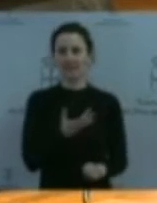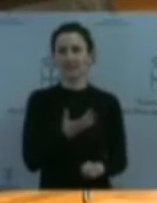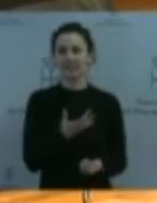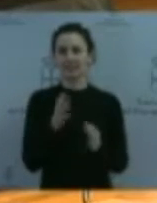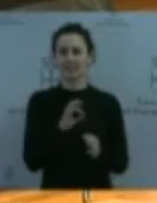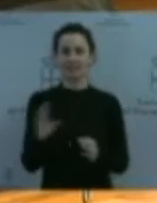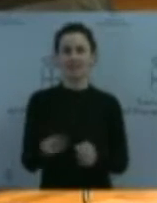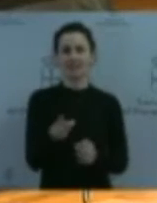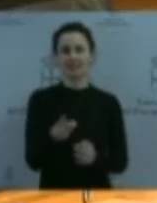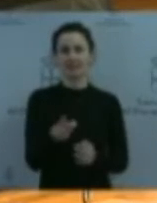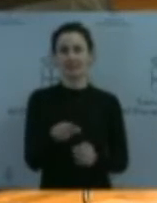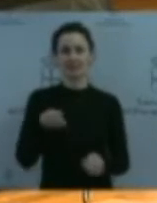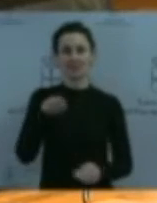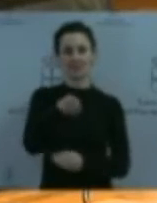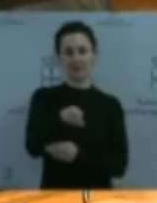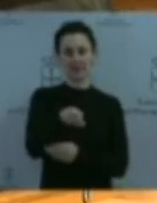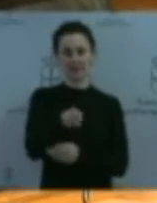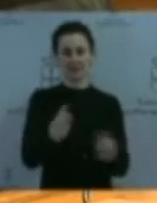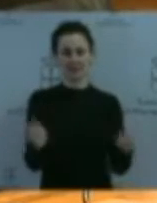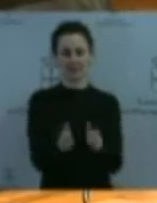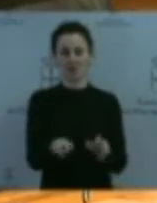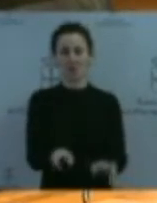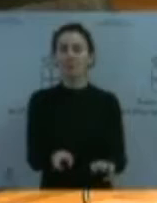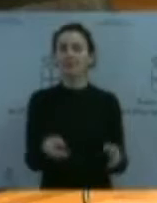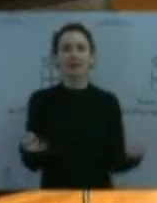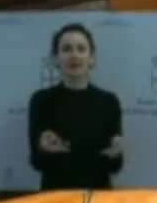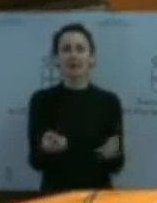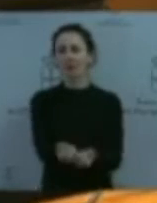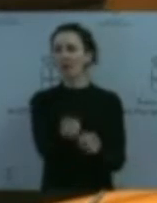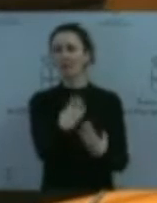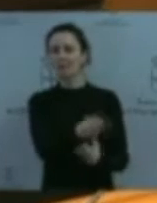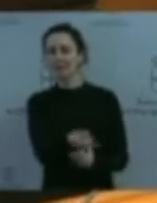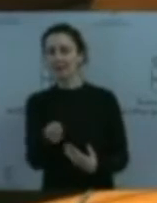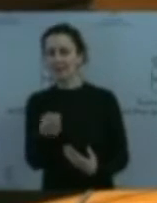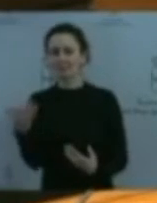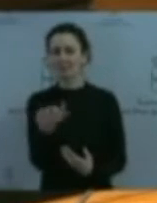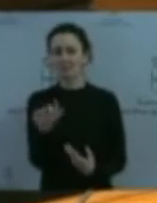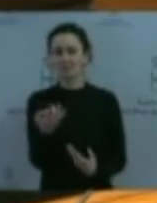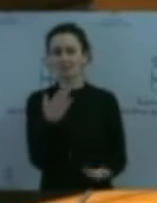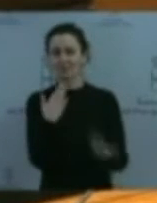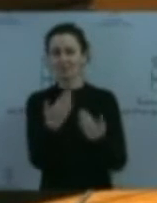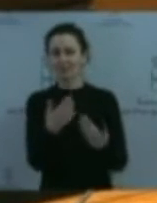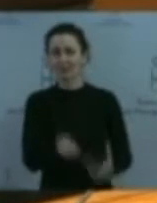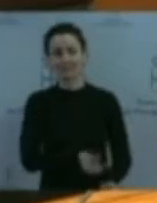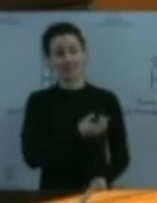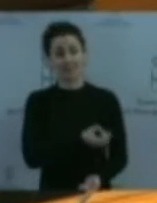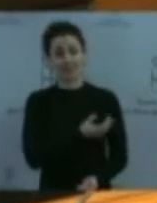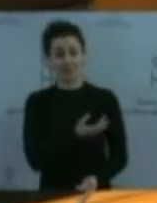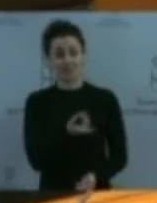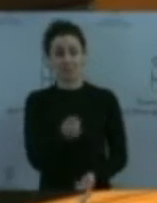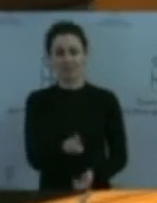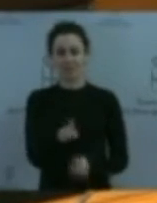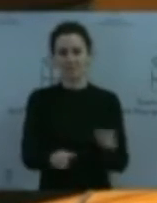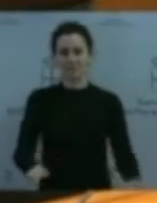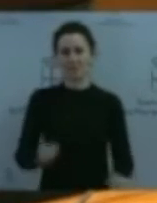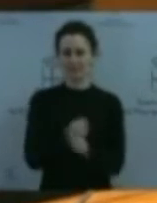de novedad. ¿Qué me cuentan ustedes a los interlocutores? Es decir, a los sindicatos y a los trabajadores que van a una reunión a saber qué está haciendo el